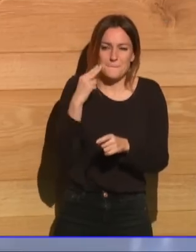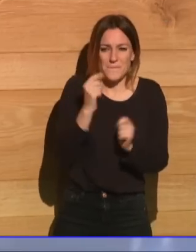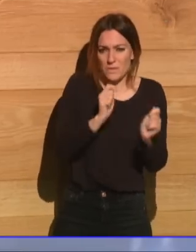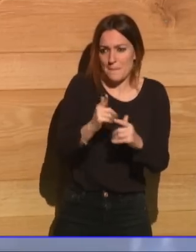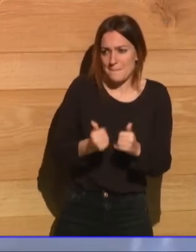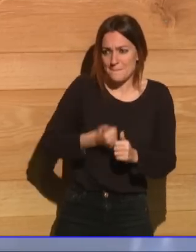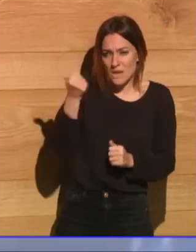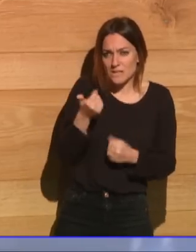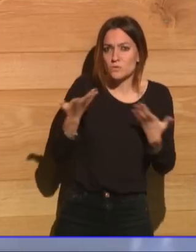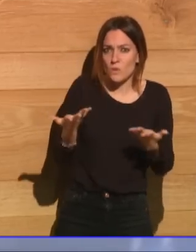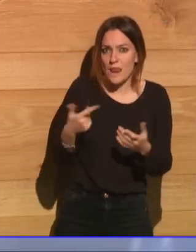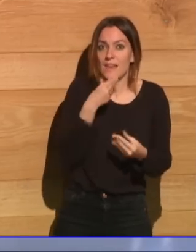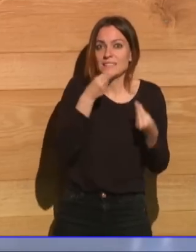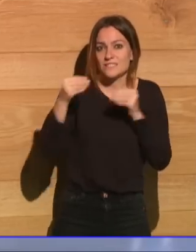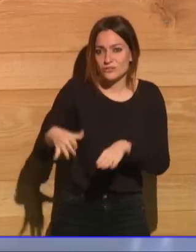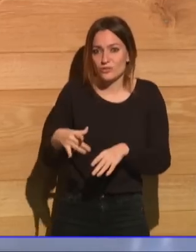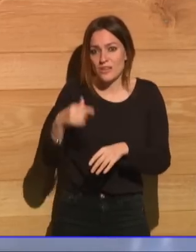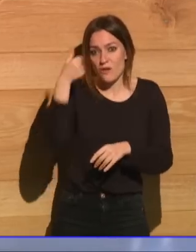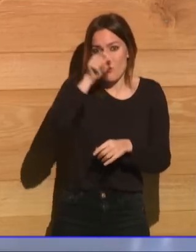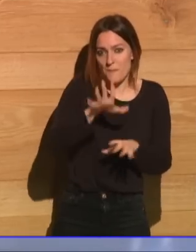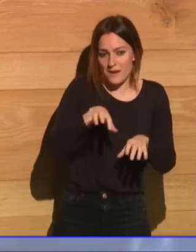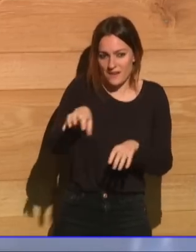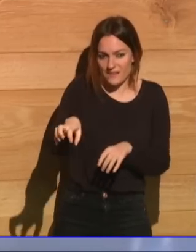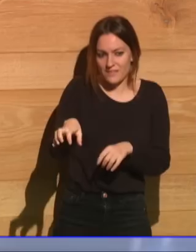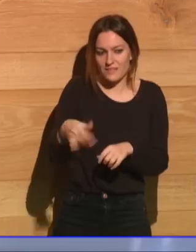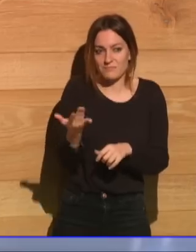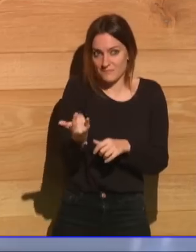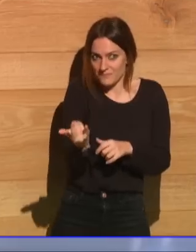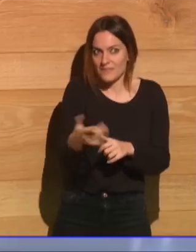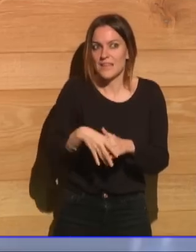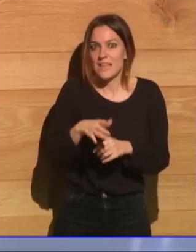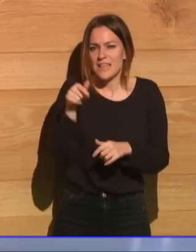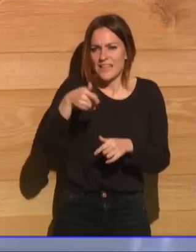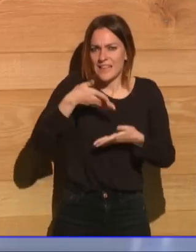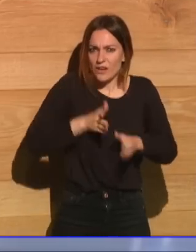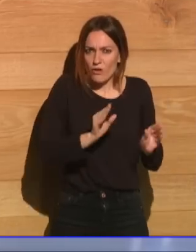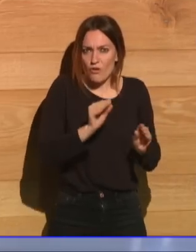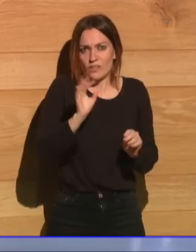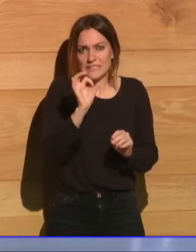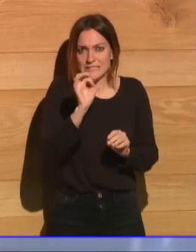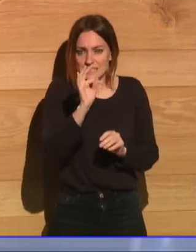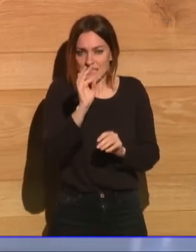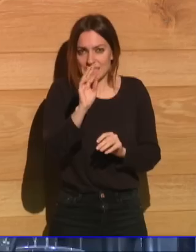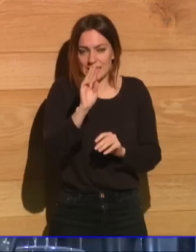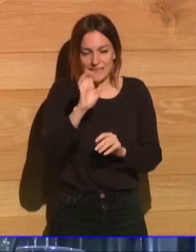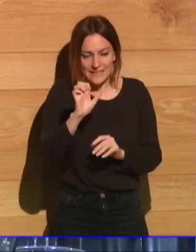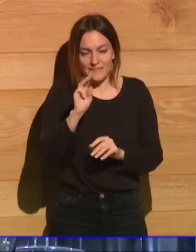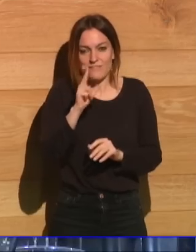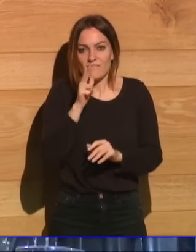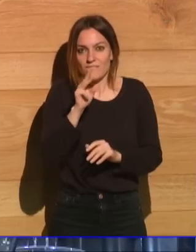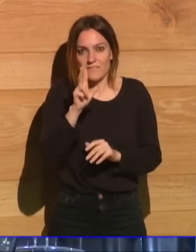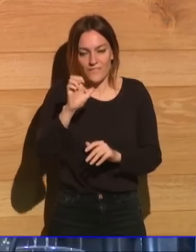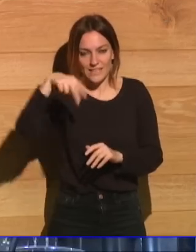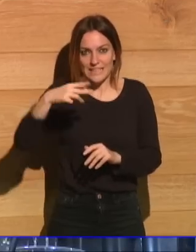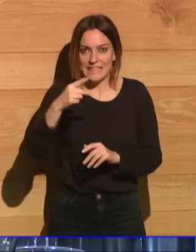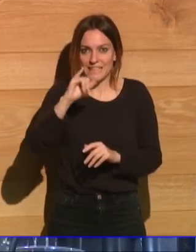fue una historia de Spider-Man en la que mientras estaba peleando con el Duende Verde, Joe Hill es el hijo de Stephen King, ¿vale? Lo más aterrador que Stephen King le